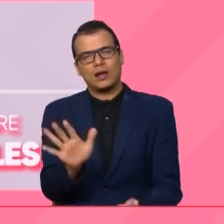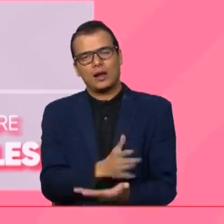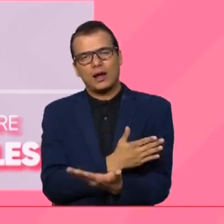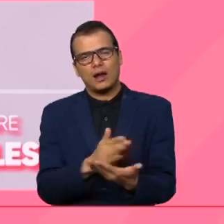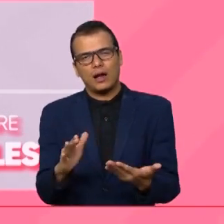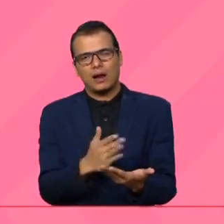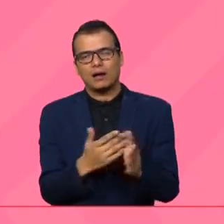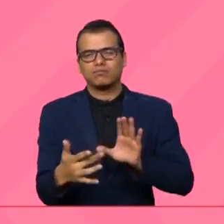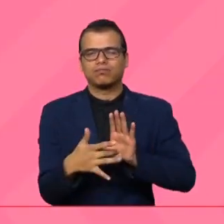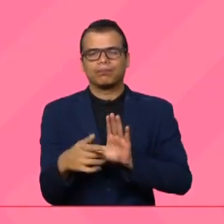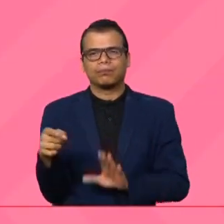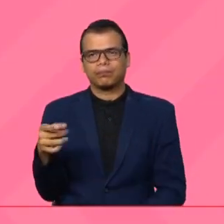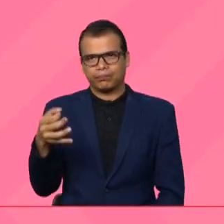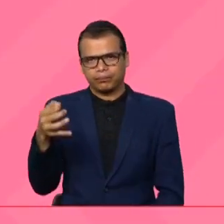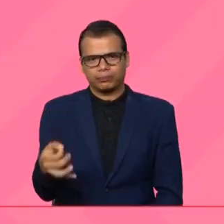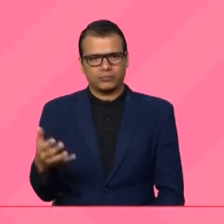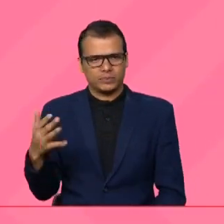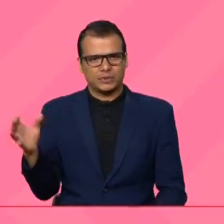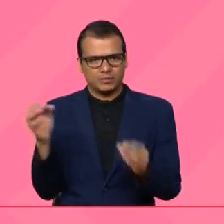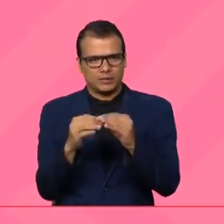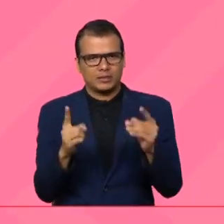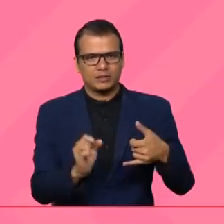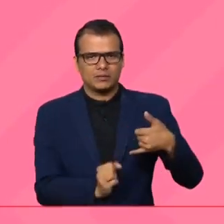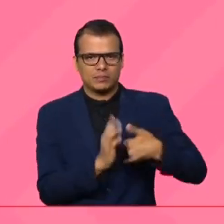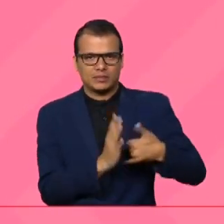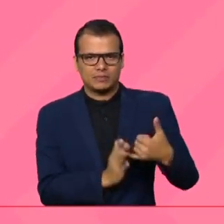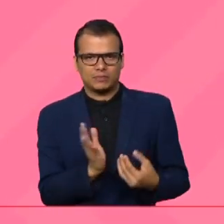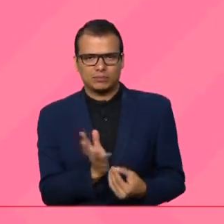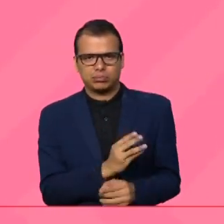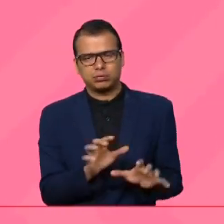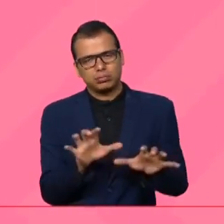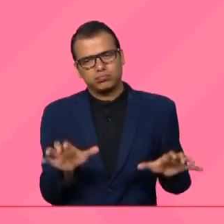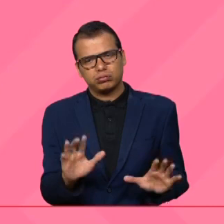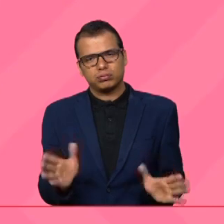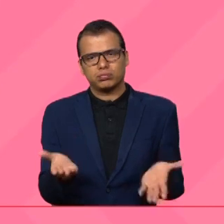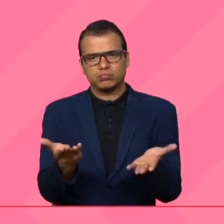y rock. Y se despide Pacífico Artesanal, evento que